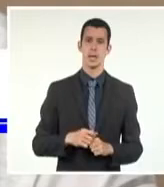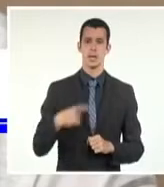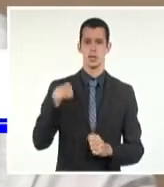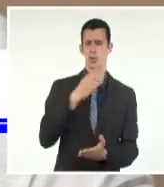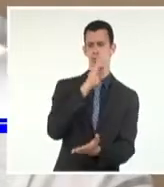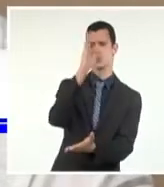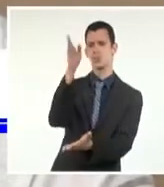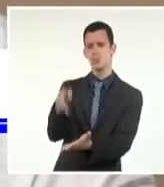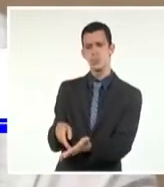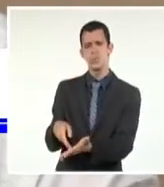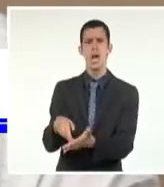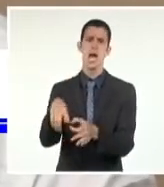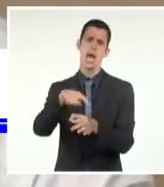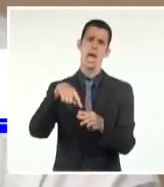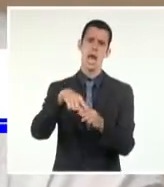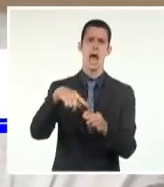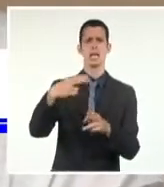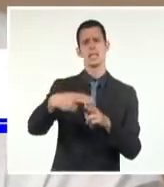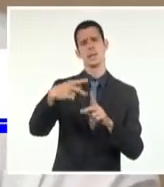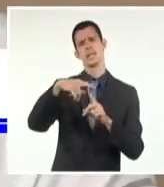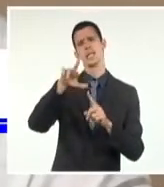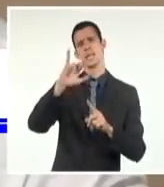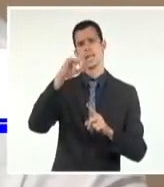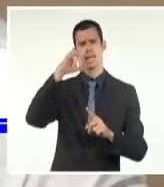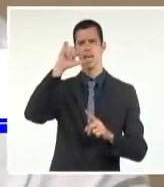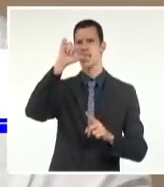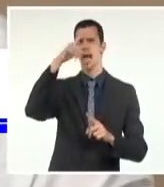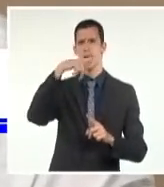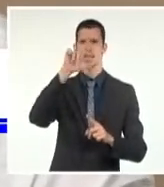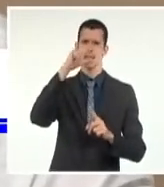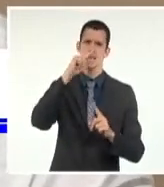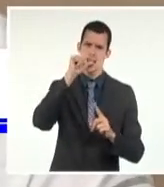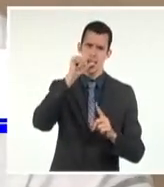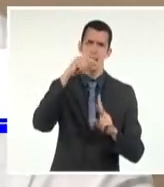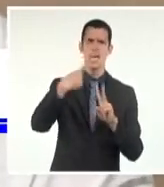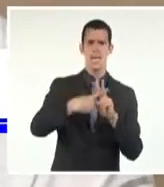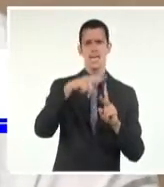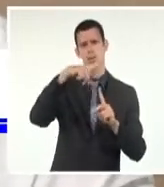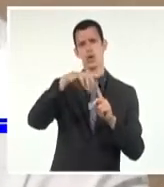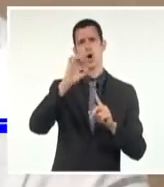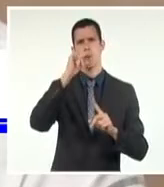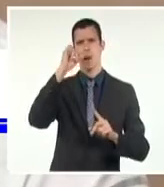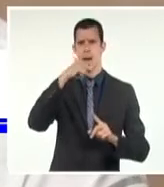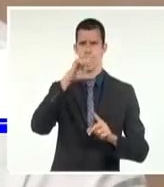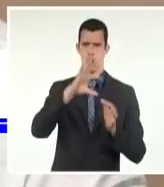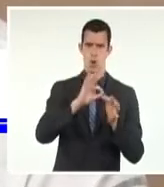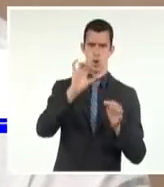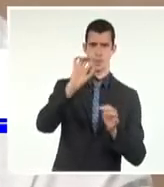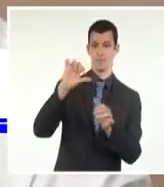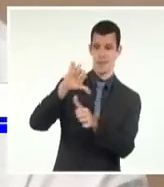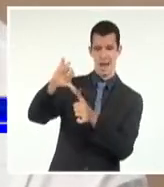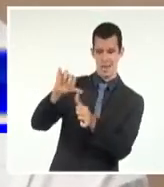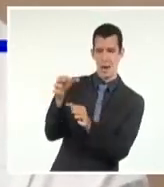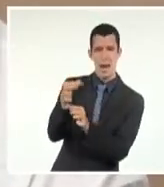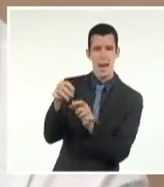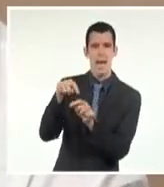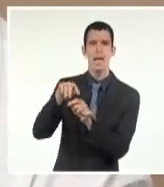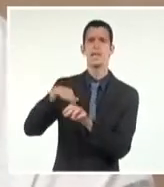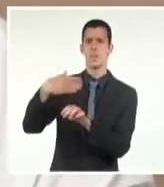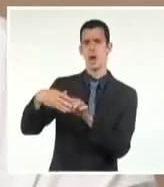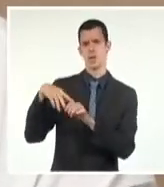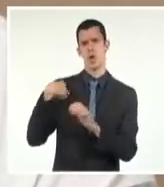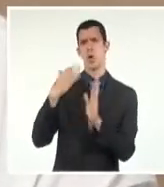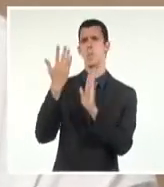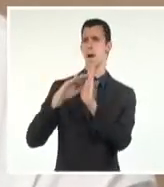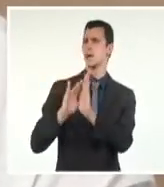año dos meses y de ahí salí para venezuela venezuela colombia colombia panamá